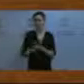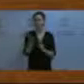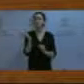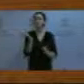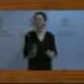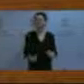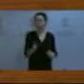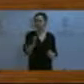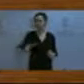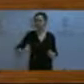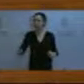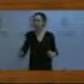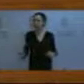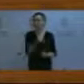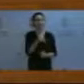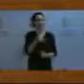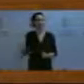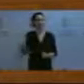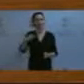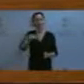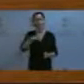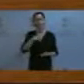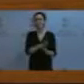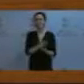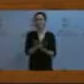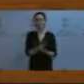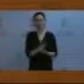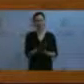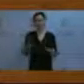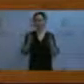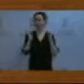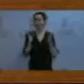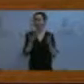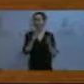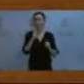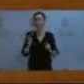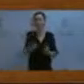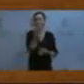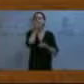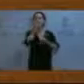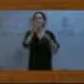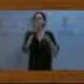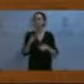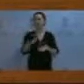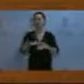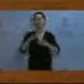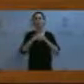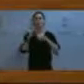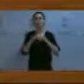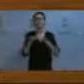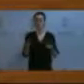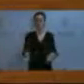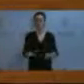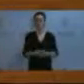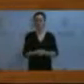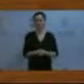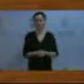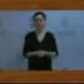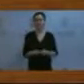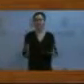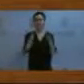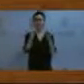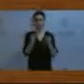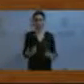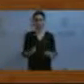profesionales excepcionales de la abogacía y de la procuraduría, pues, hombre, me parece de justicia que utilicemos esos medios, ¿no? Y de la misma manera